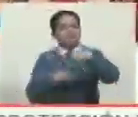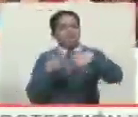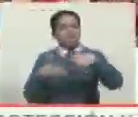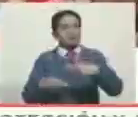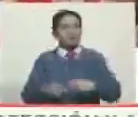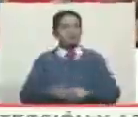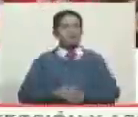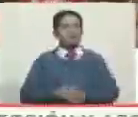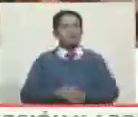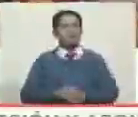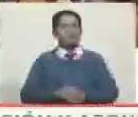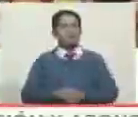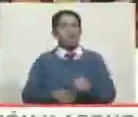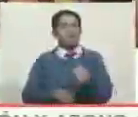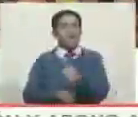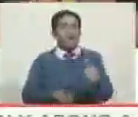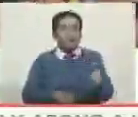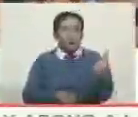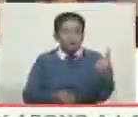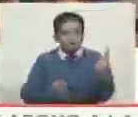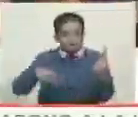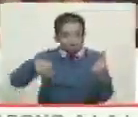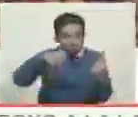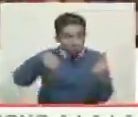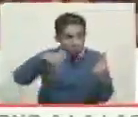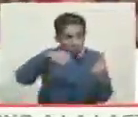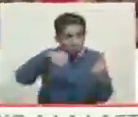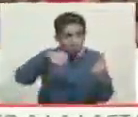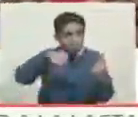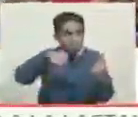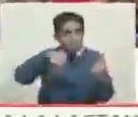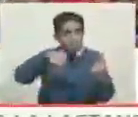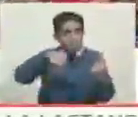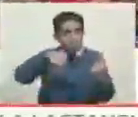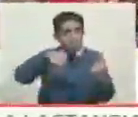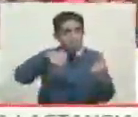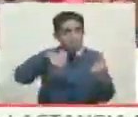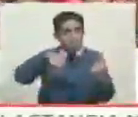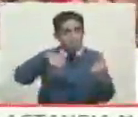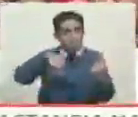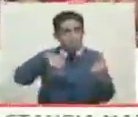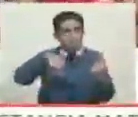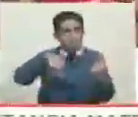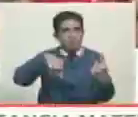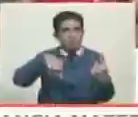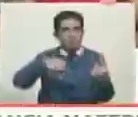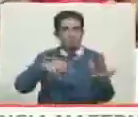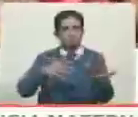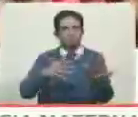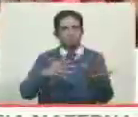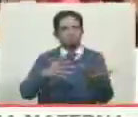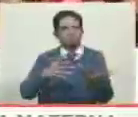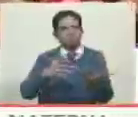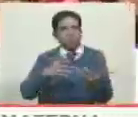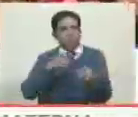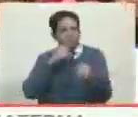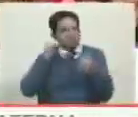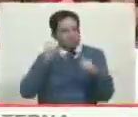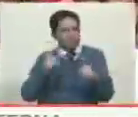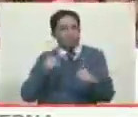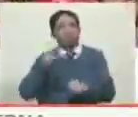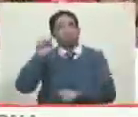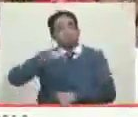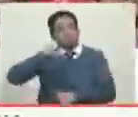por cada uno de nosotros que suena duro sí pero la